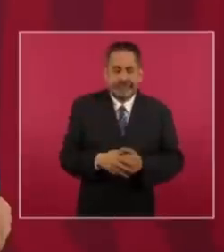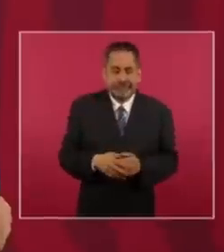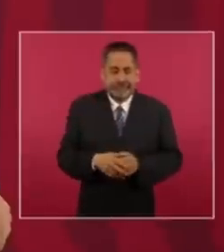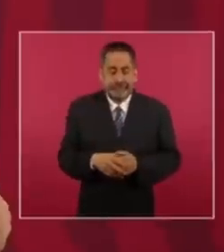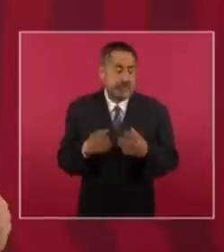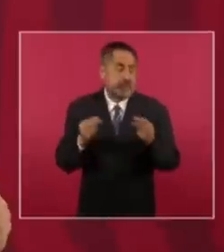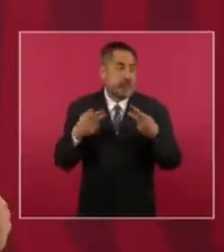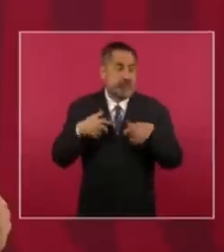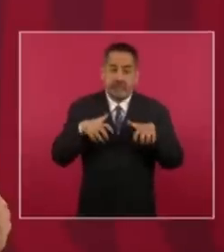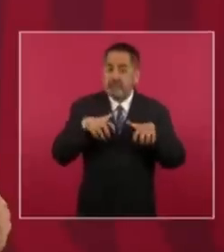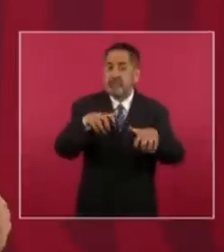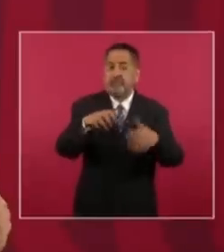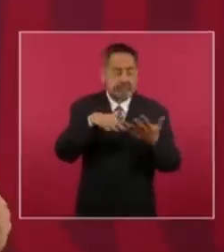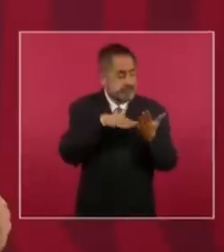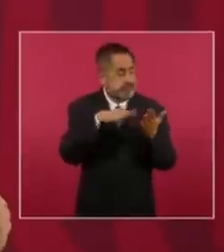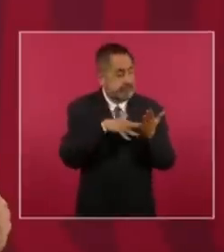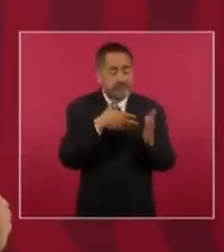leído por